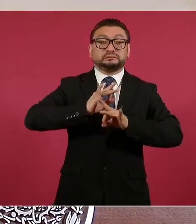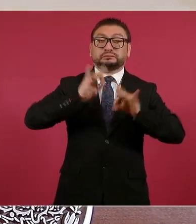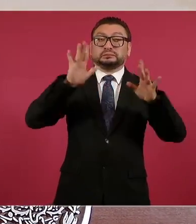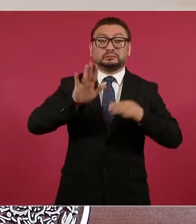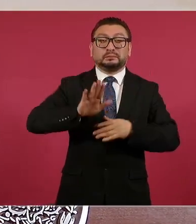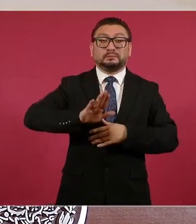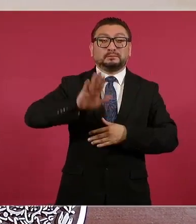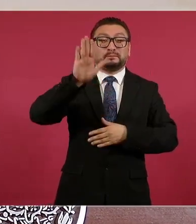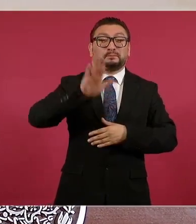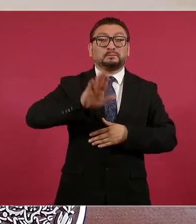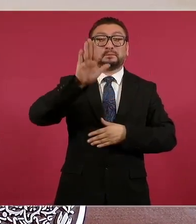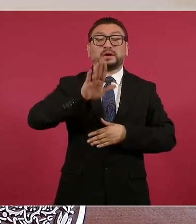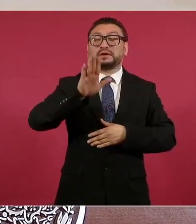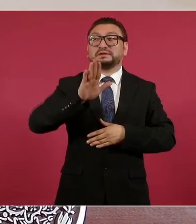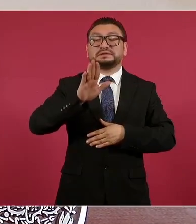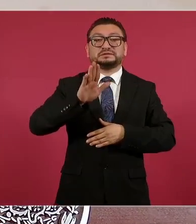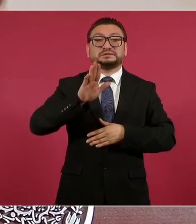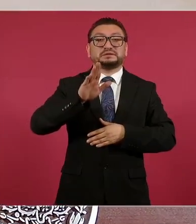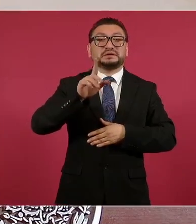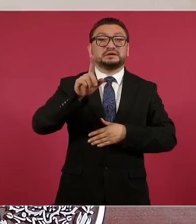se tratara de una bodega